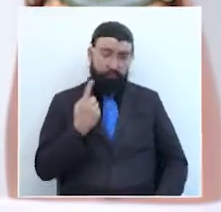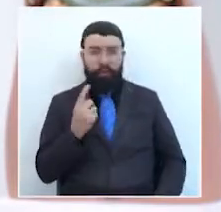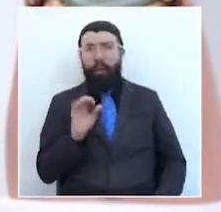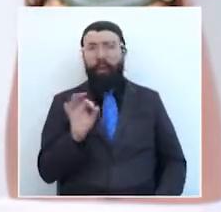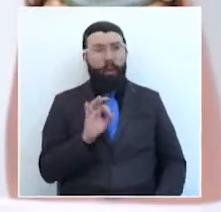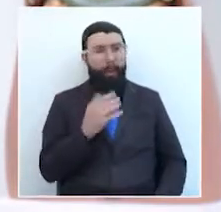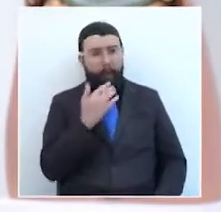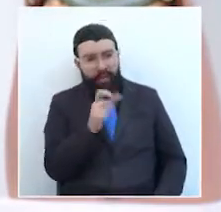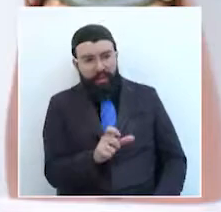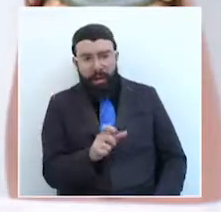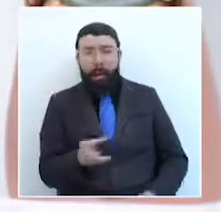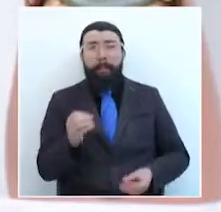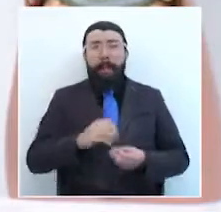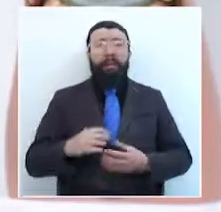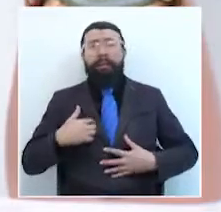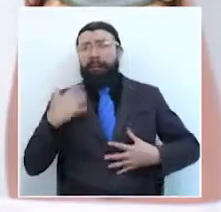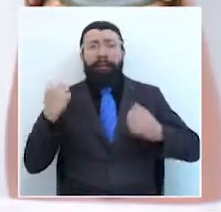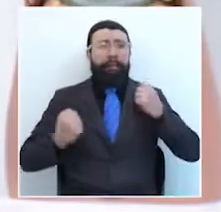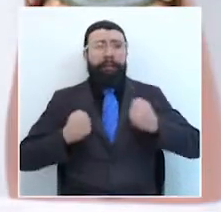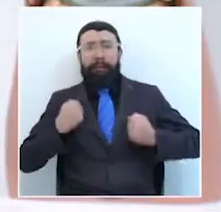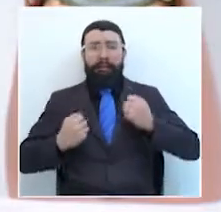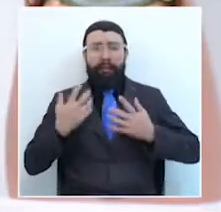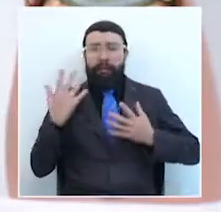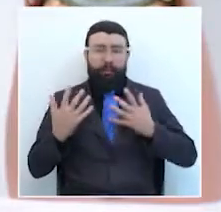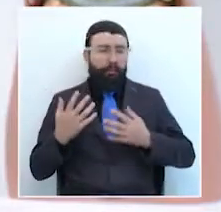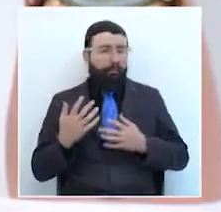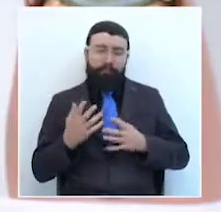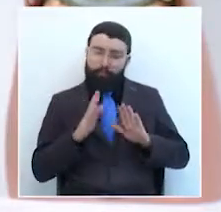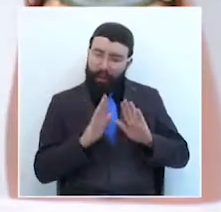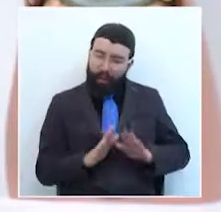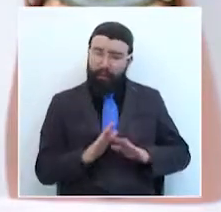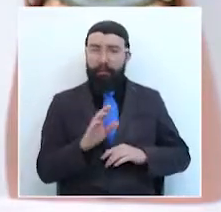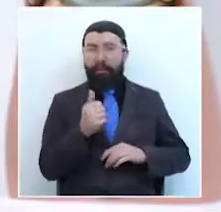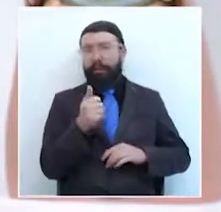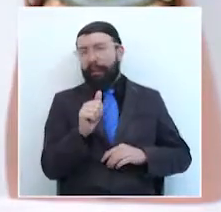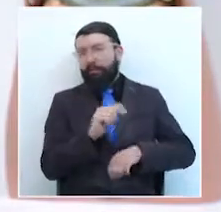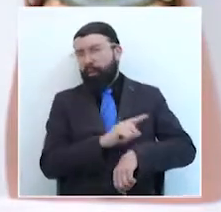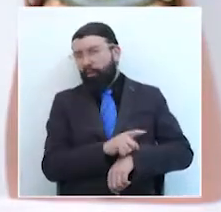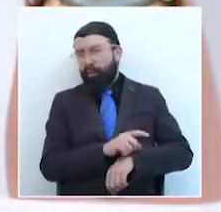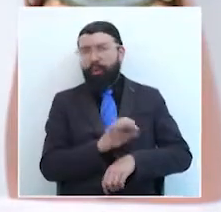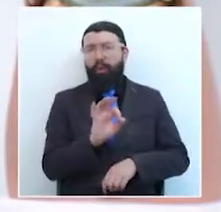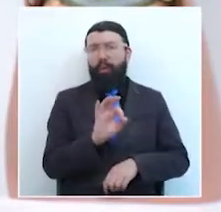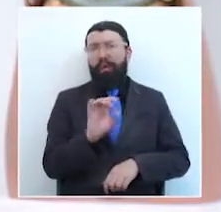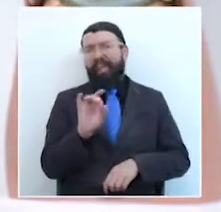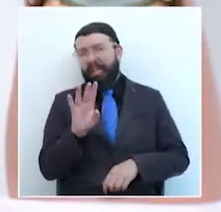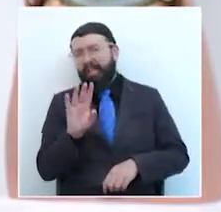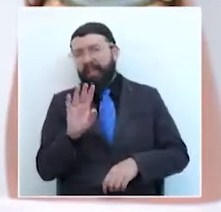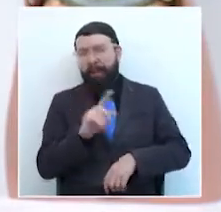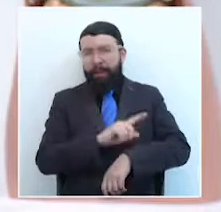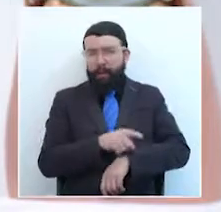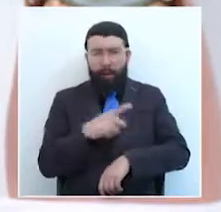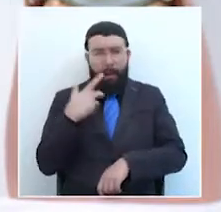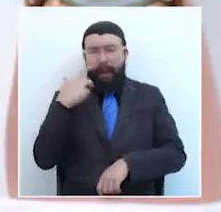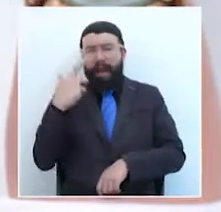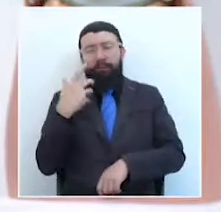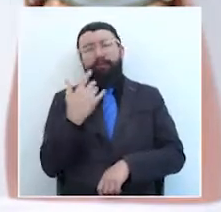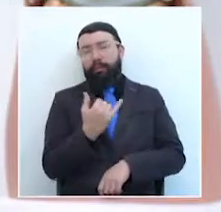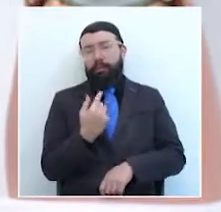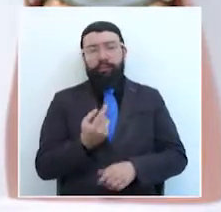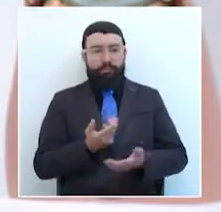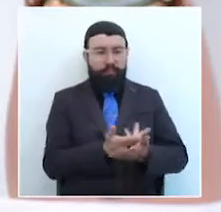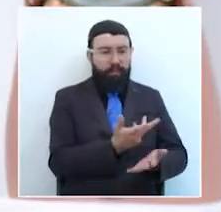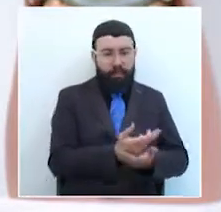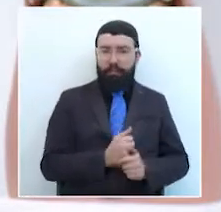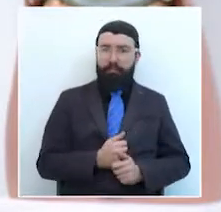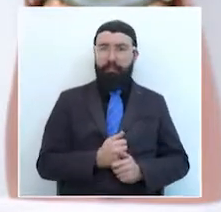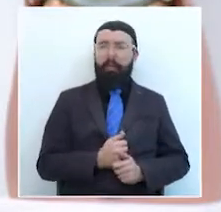la persona más ansiedad o crearle más sintomatología entonces debe ser regular entre 10 y 15 minutos máximo que pasa en el